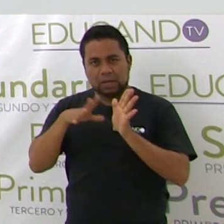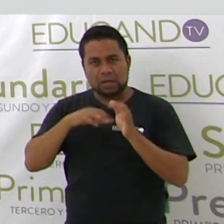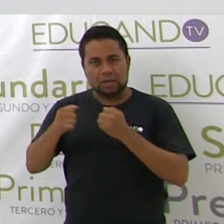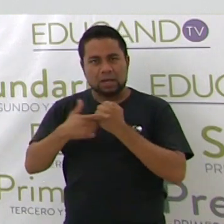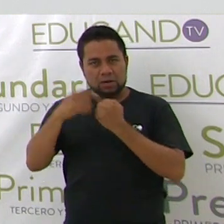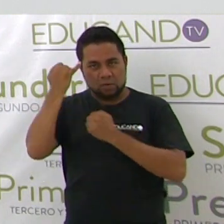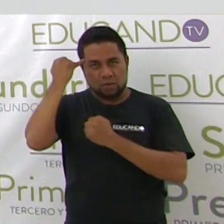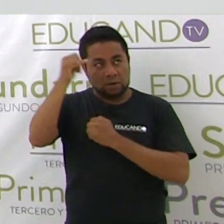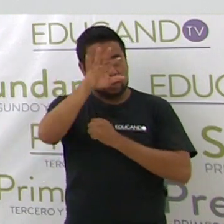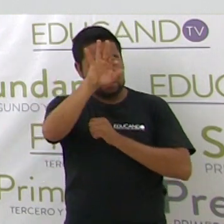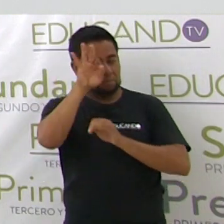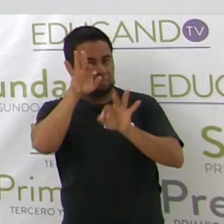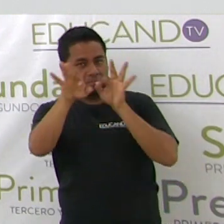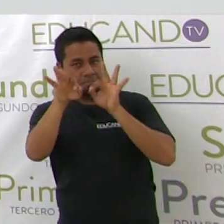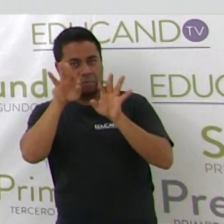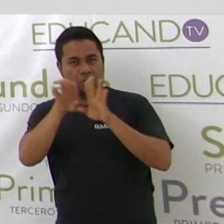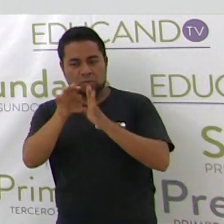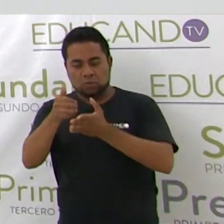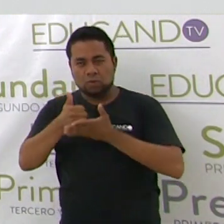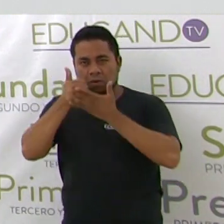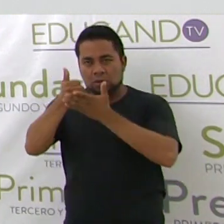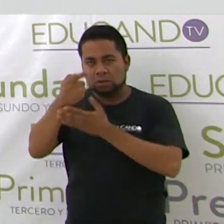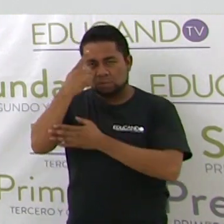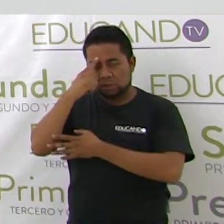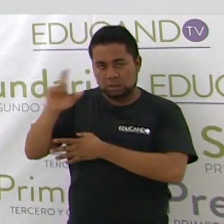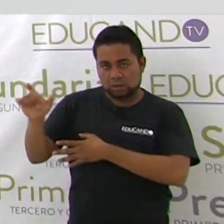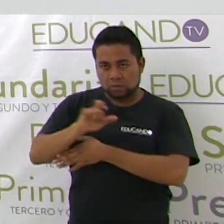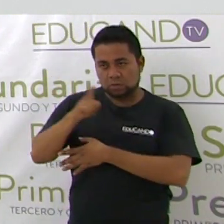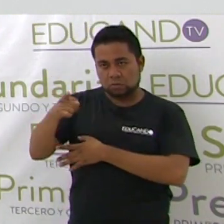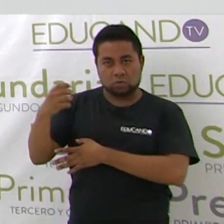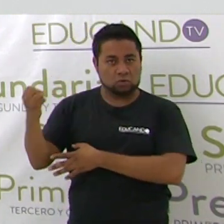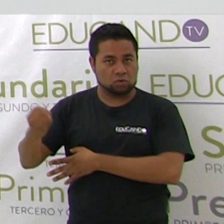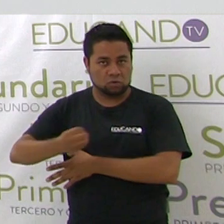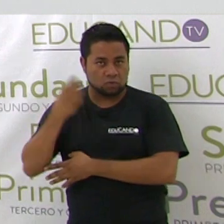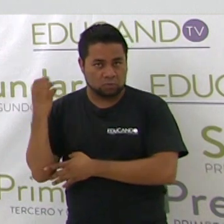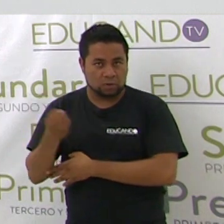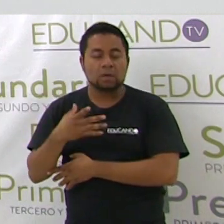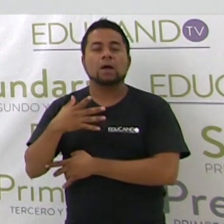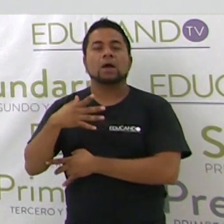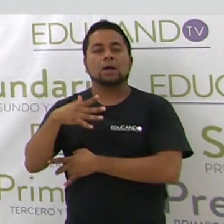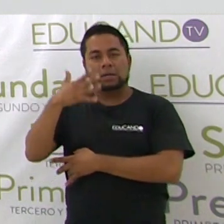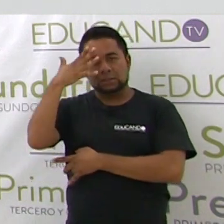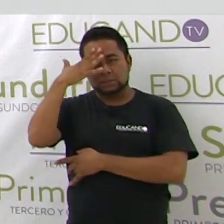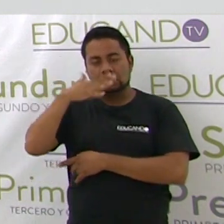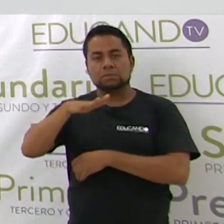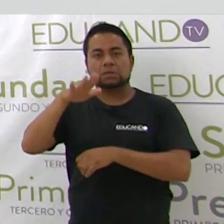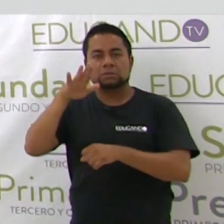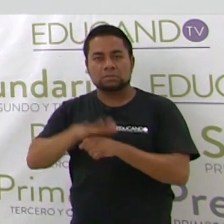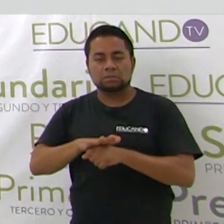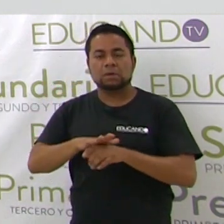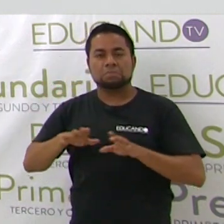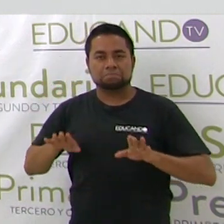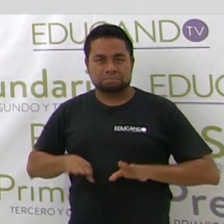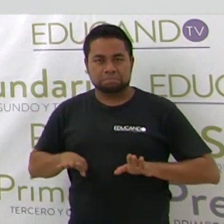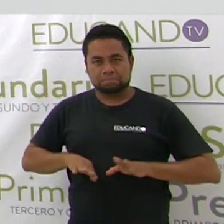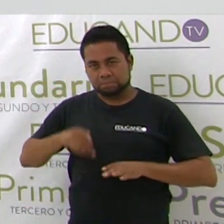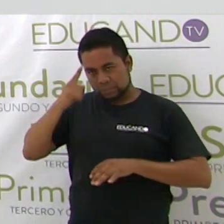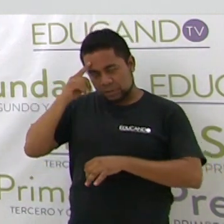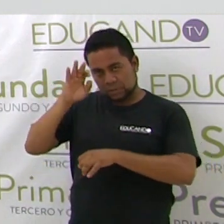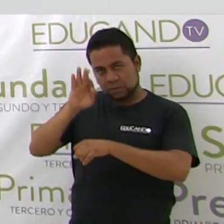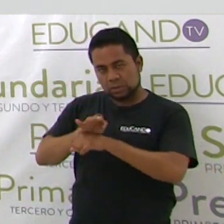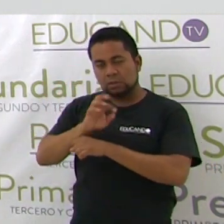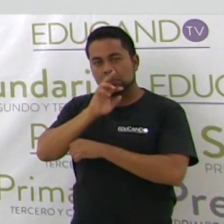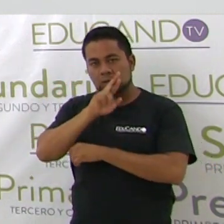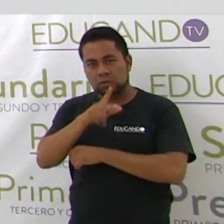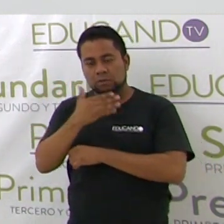ideas orientadoras para que cuando ustedes hagan su conferencia tengan mucho más elementos. Bueno, entonces vamos